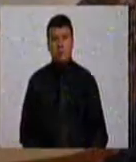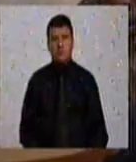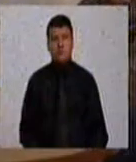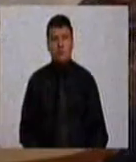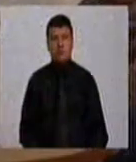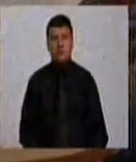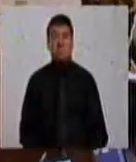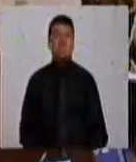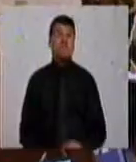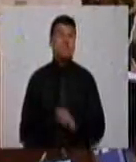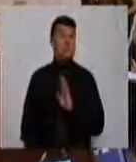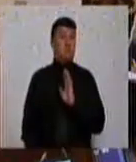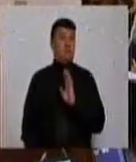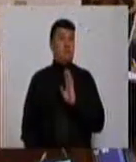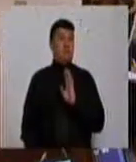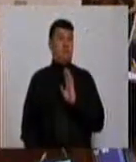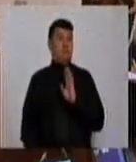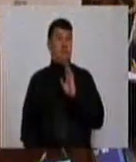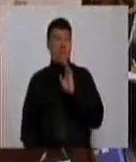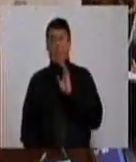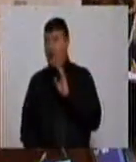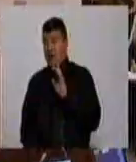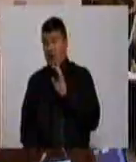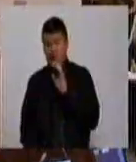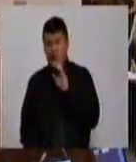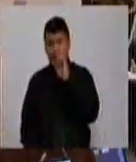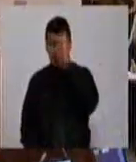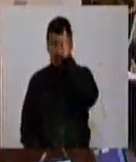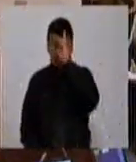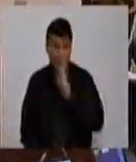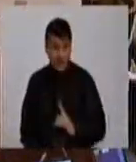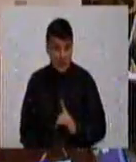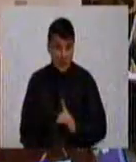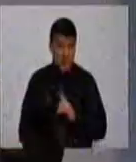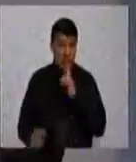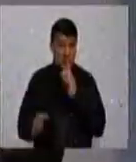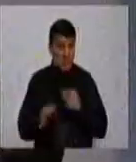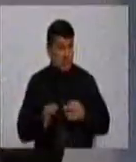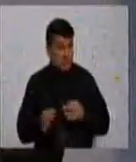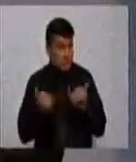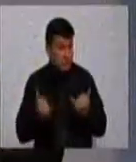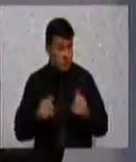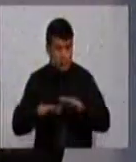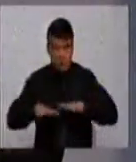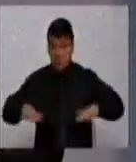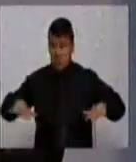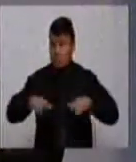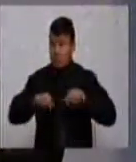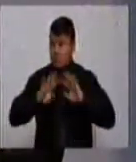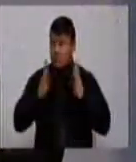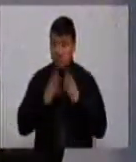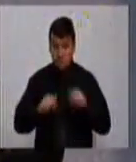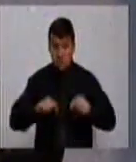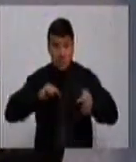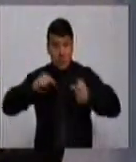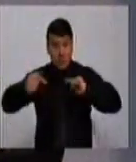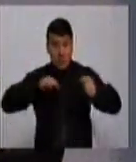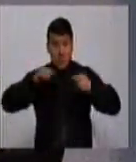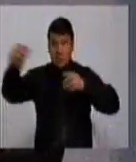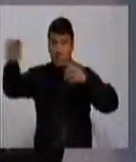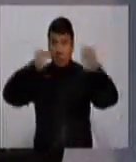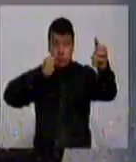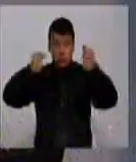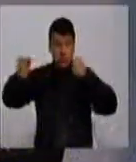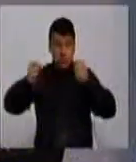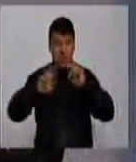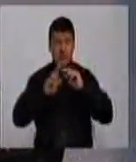Sí, ante la decisión de la mesa directiva del Senado de aplazar el debate que teníamos hoy con